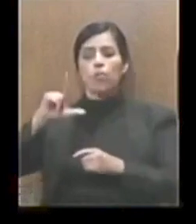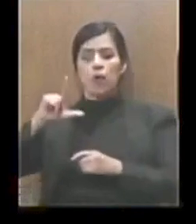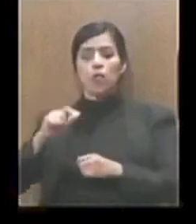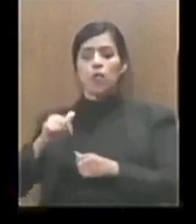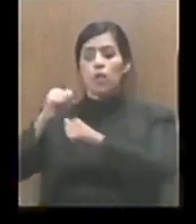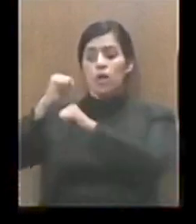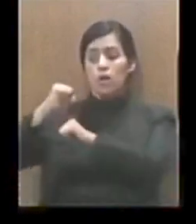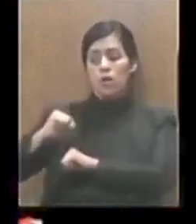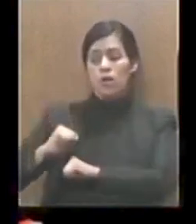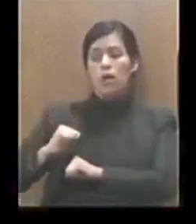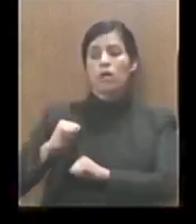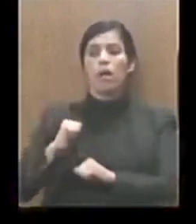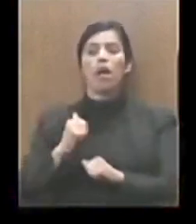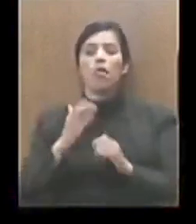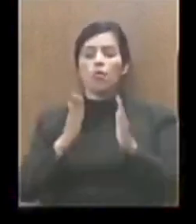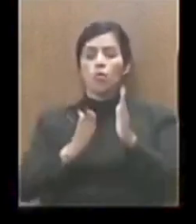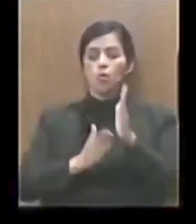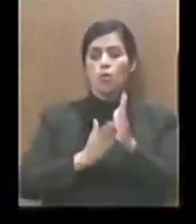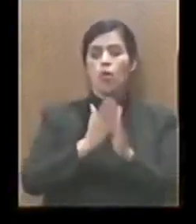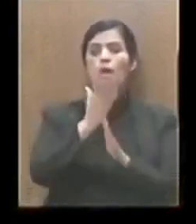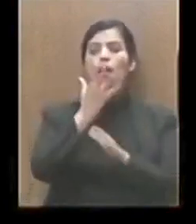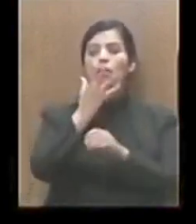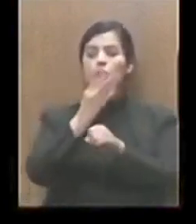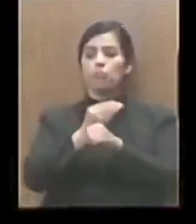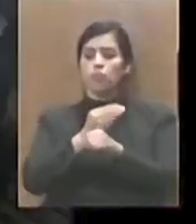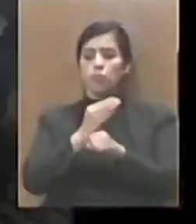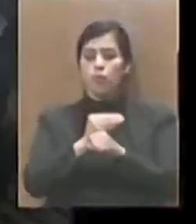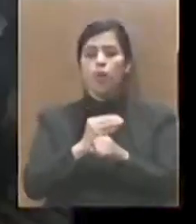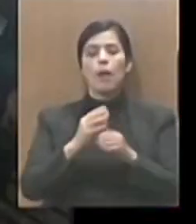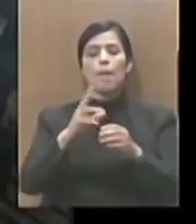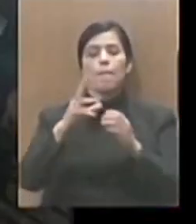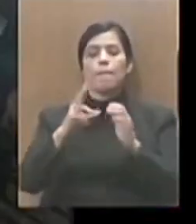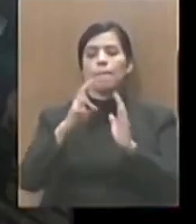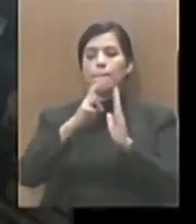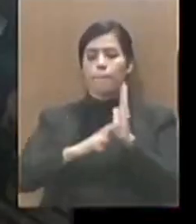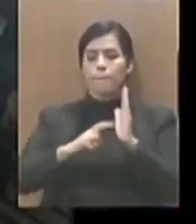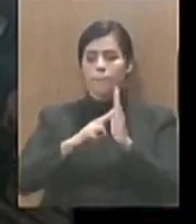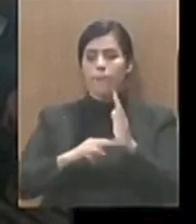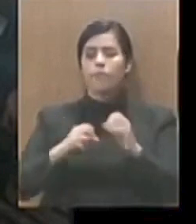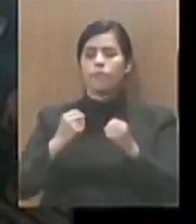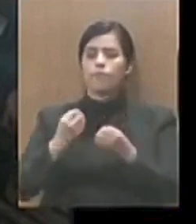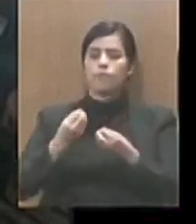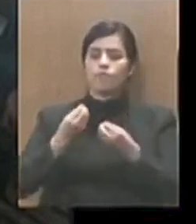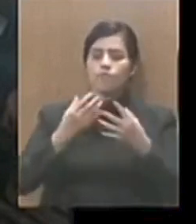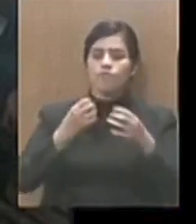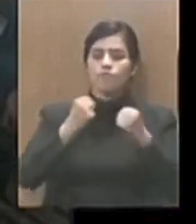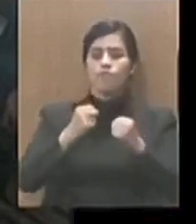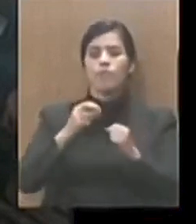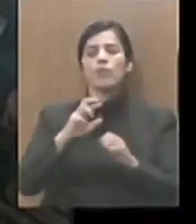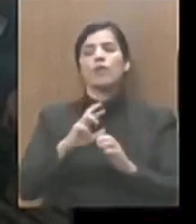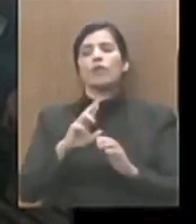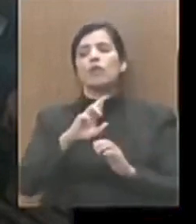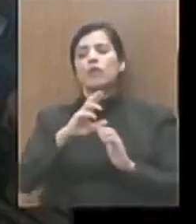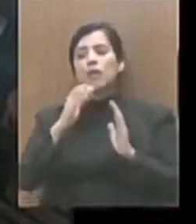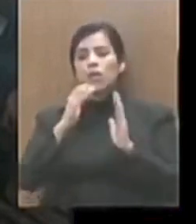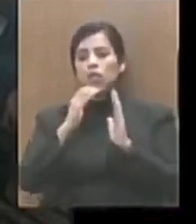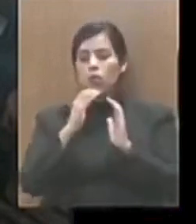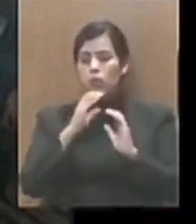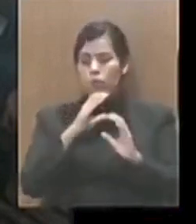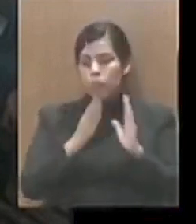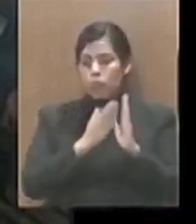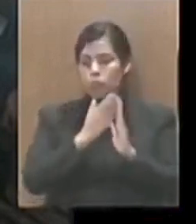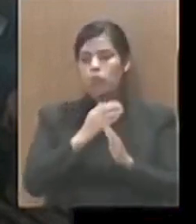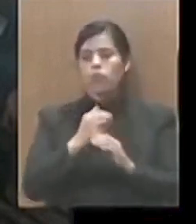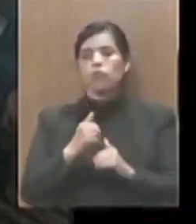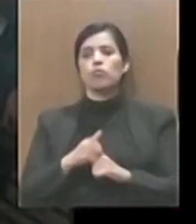encargado de la construcción equipamiento mantenimiento re refuerzo reconstrucción reconversión